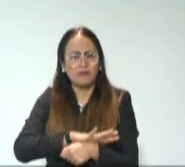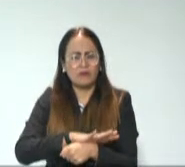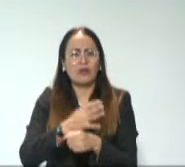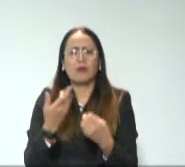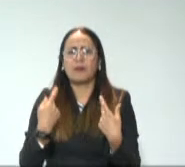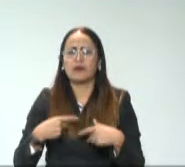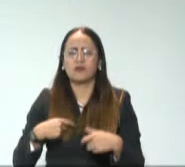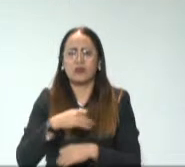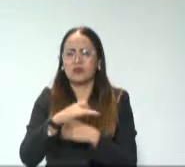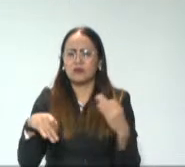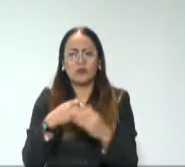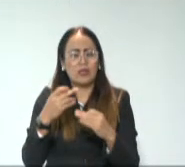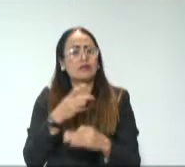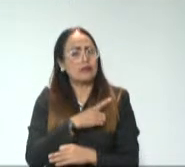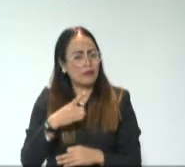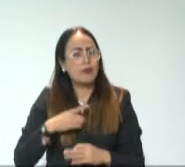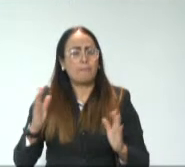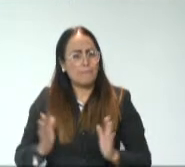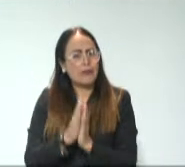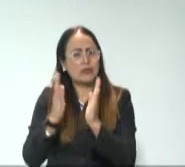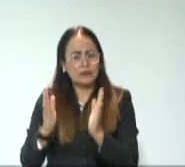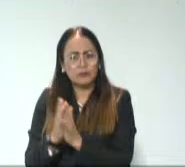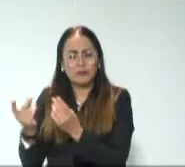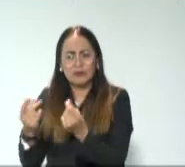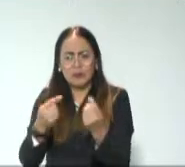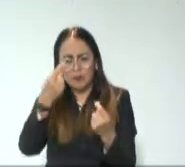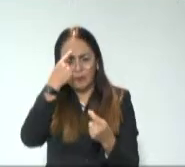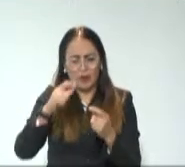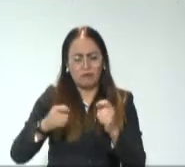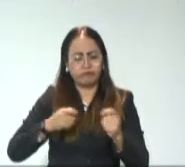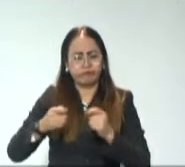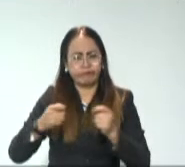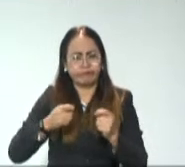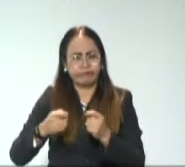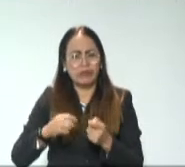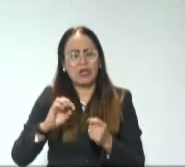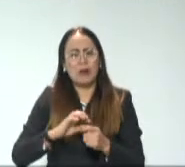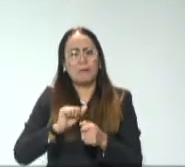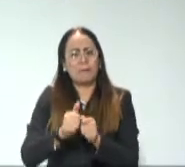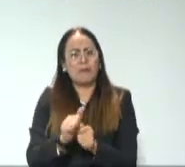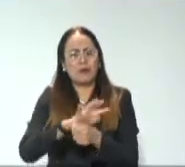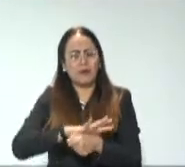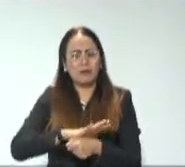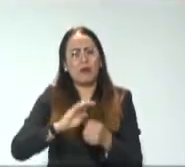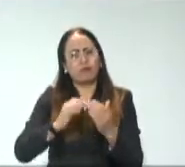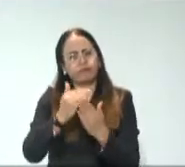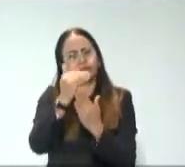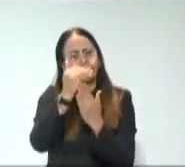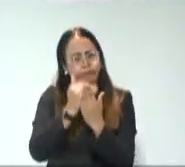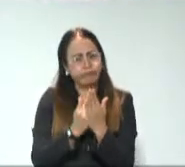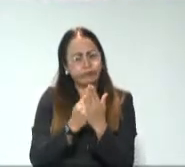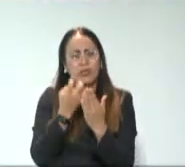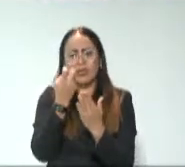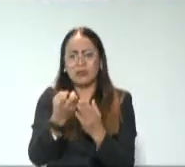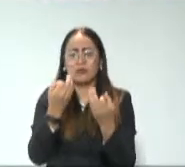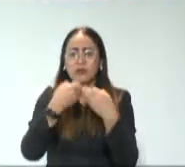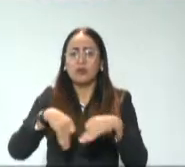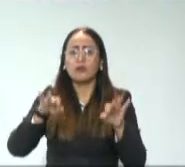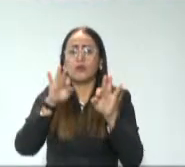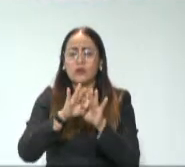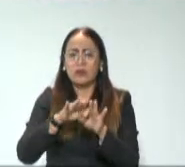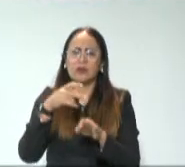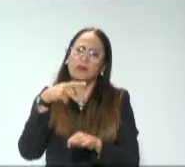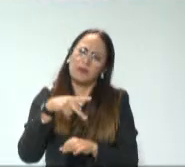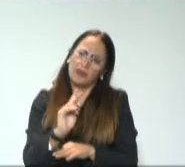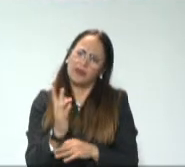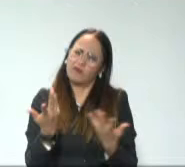participación activa de todos para lograr un control adecuado esto se vuelve fundamental ahora esto también genera un gran